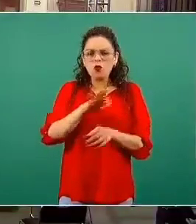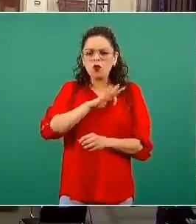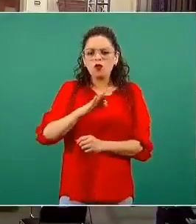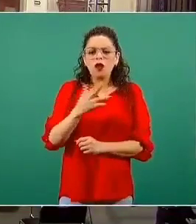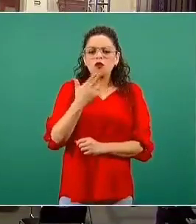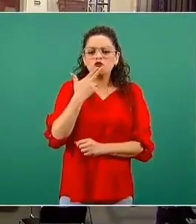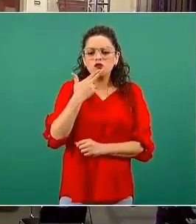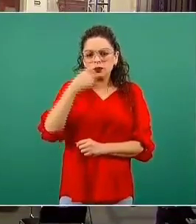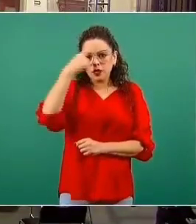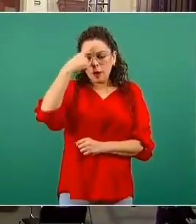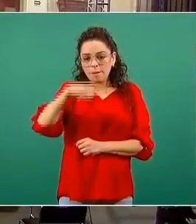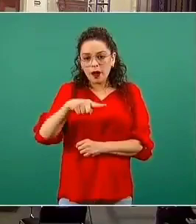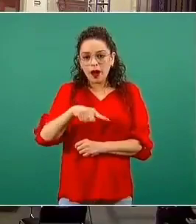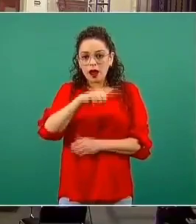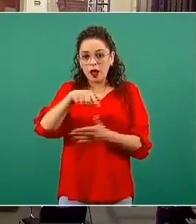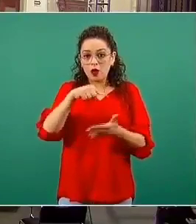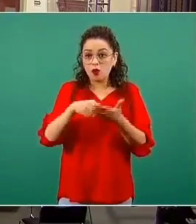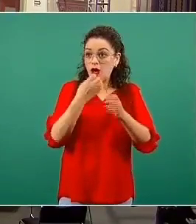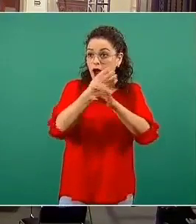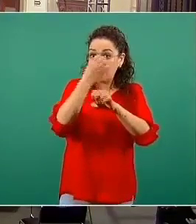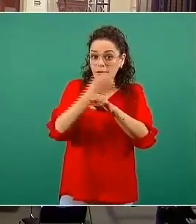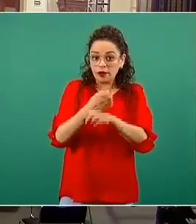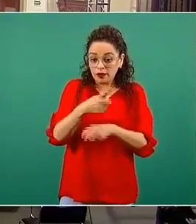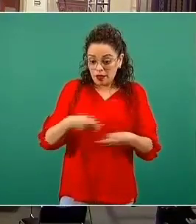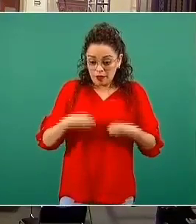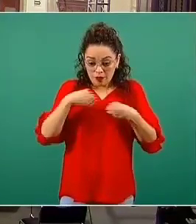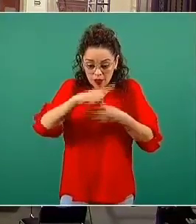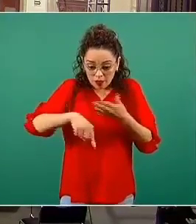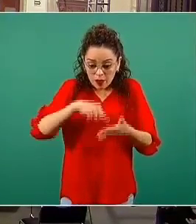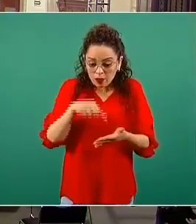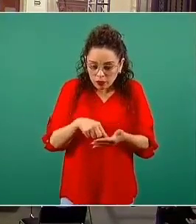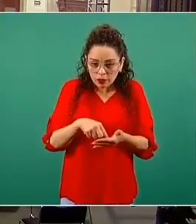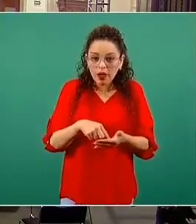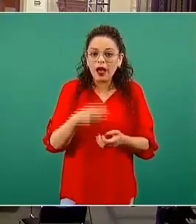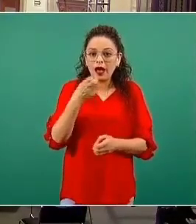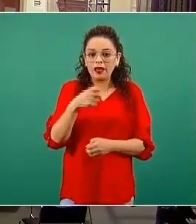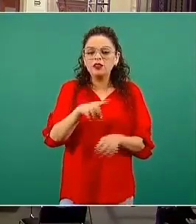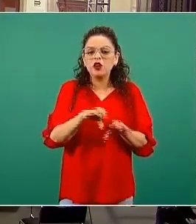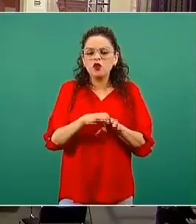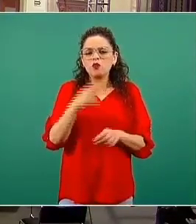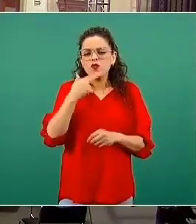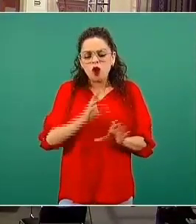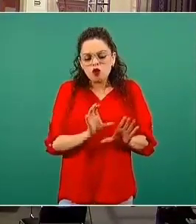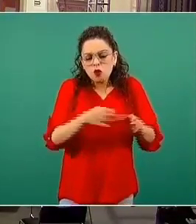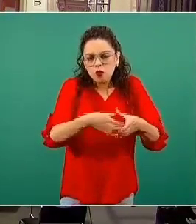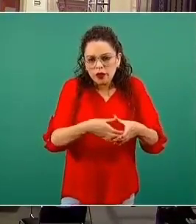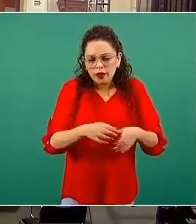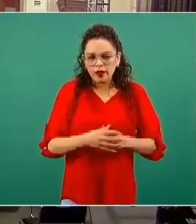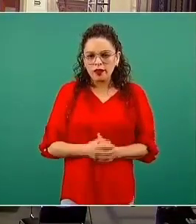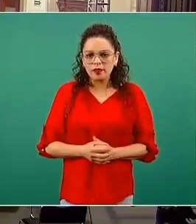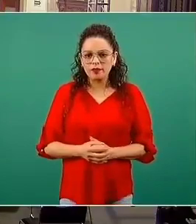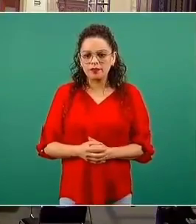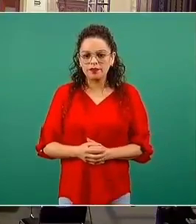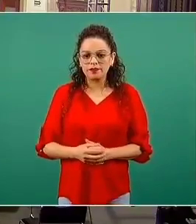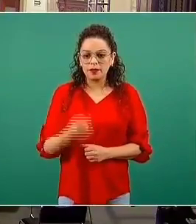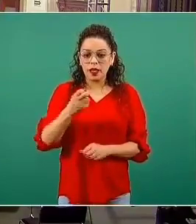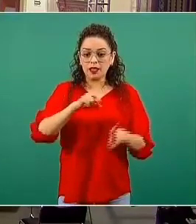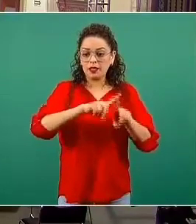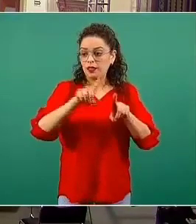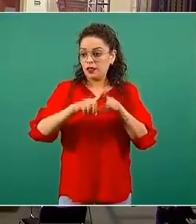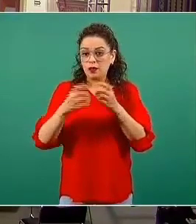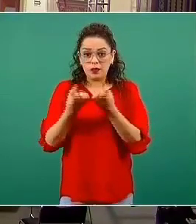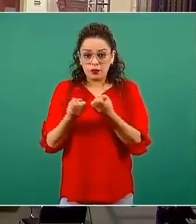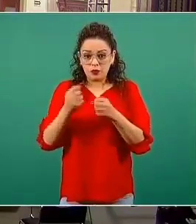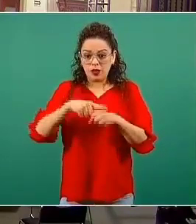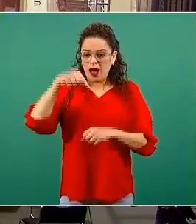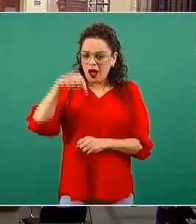útiles a las comunidades locales. La segunda, que tiene que ver también con la diversidad social, es un elemento que hemos reiterado